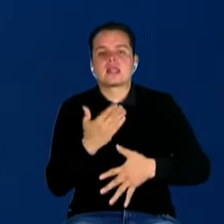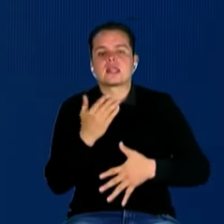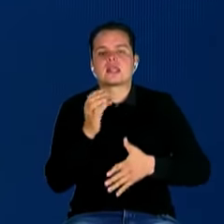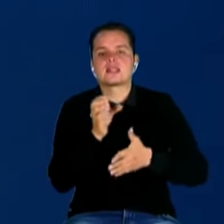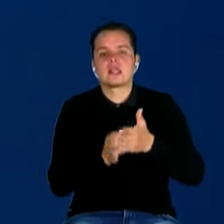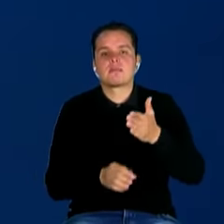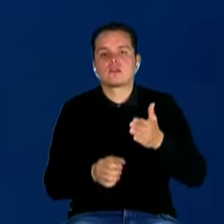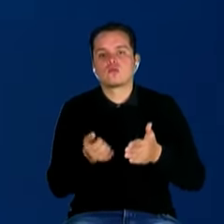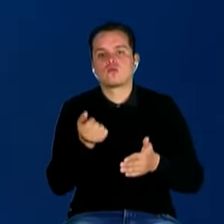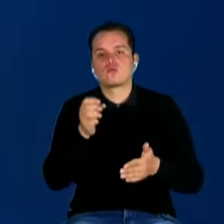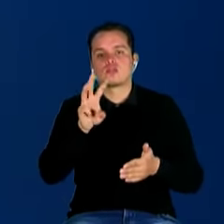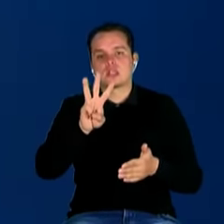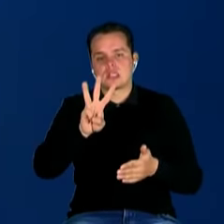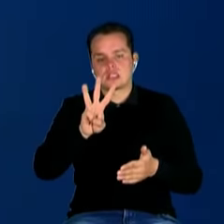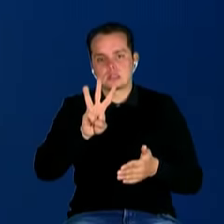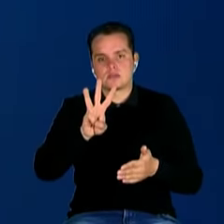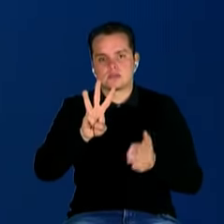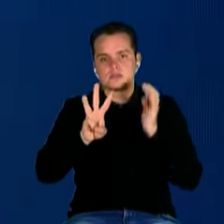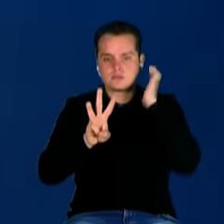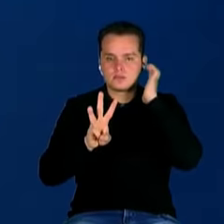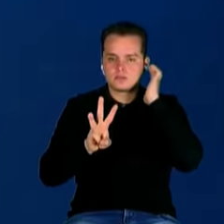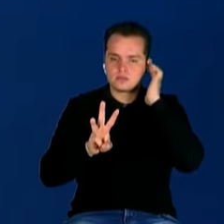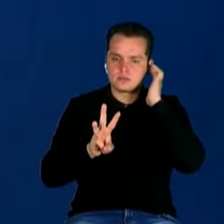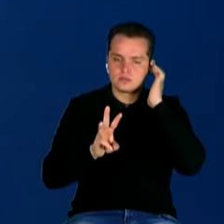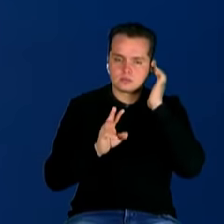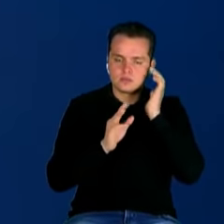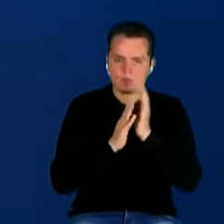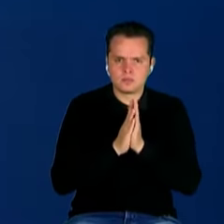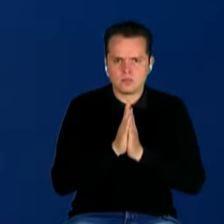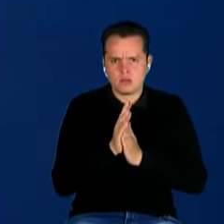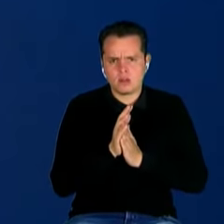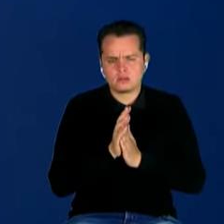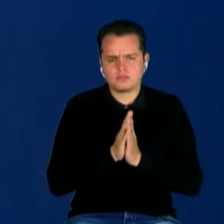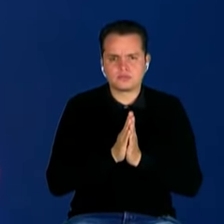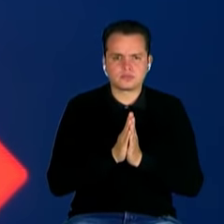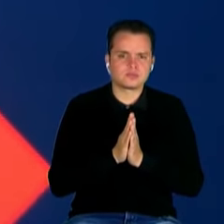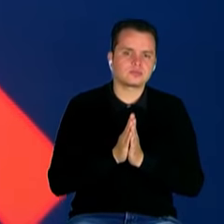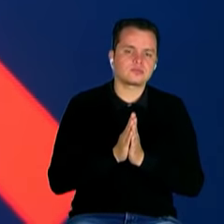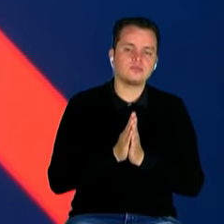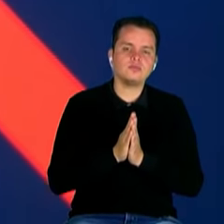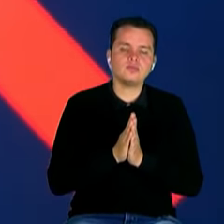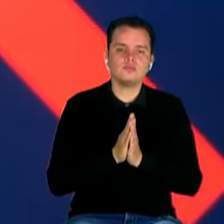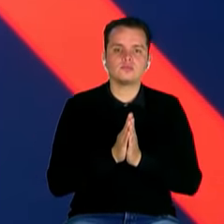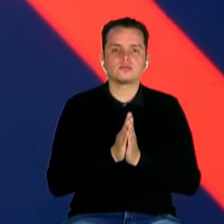capítulo 13. Porque precisamente en un instante,